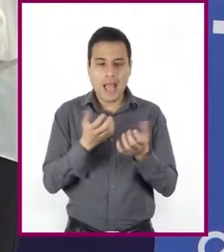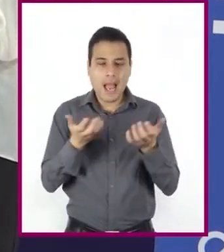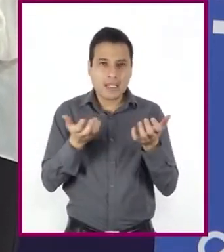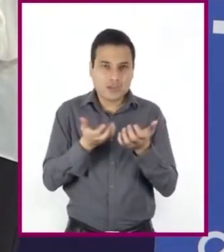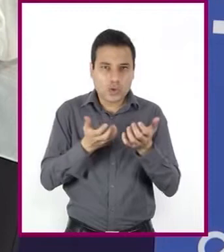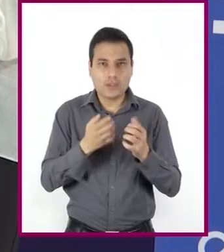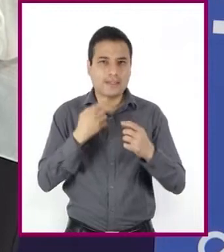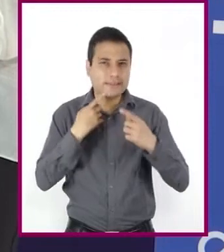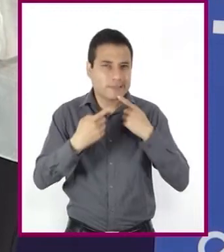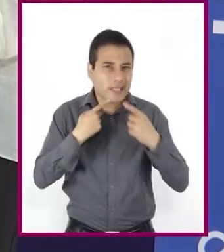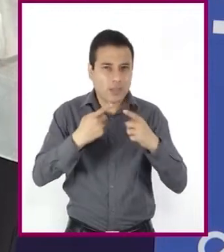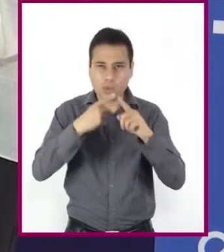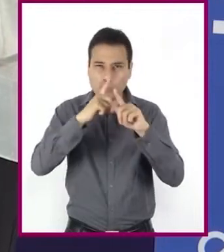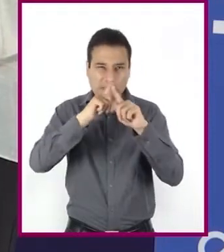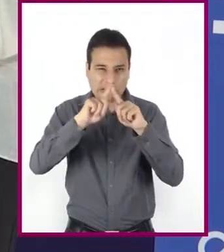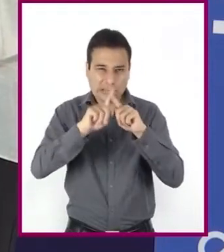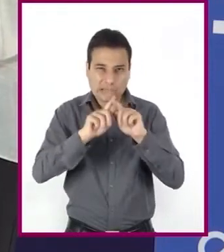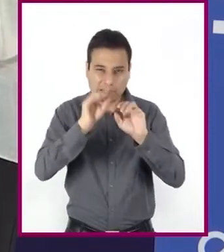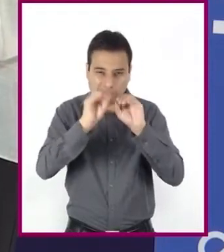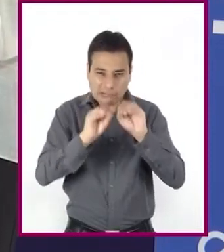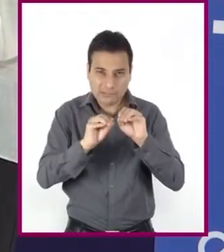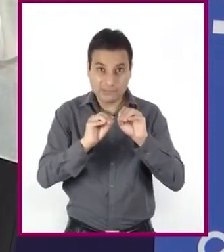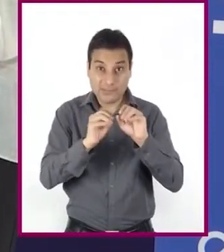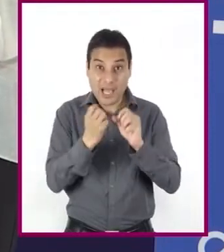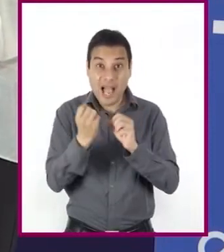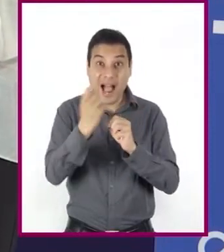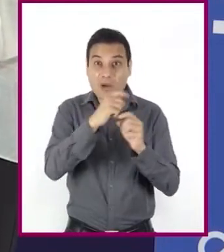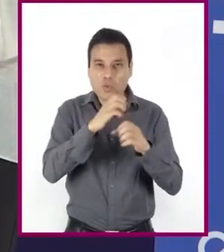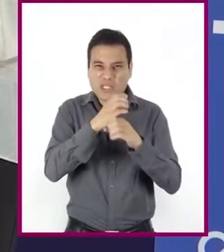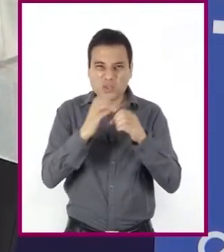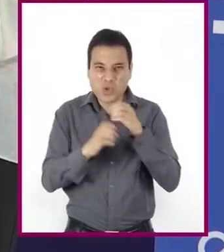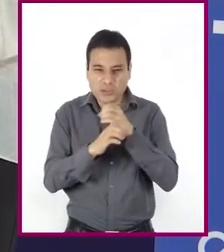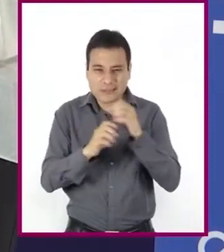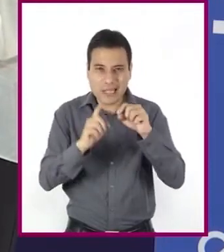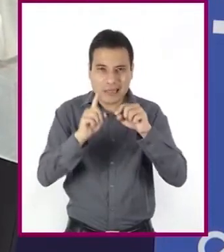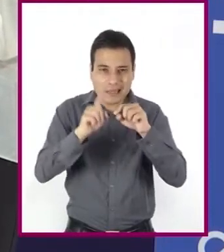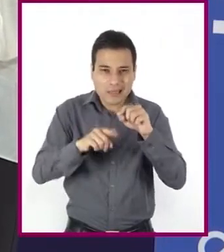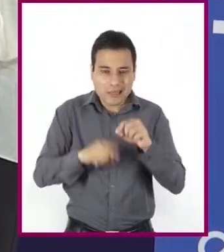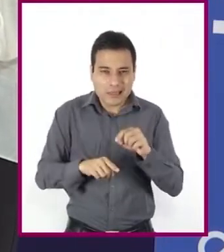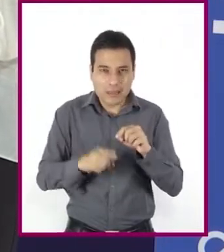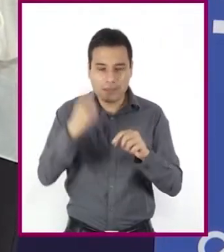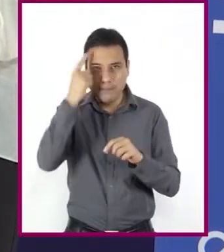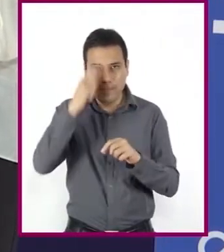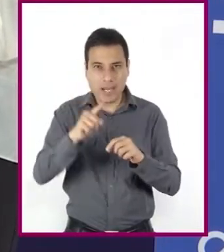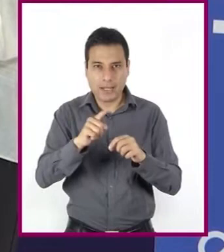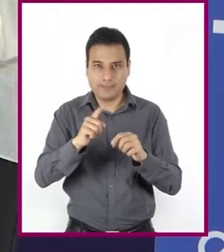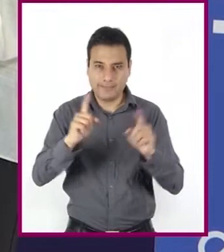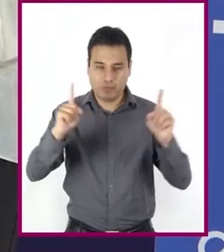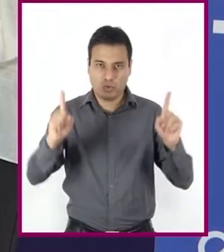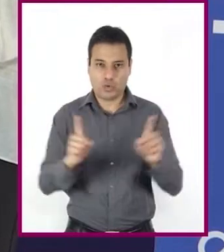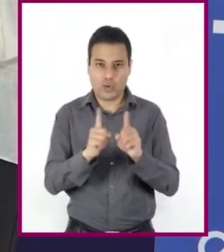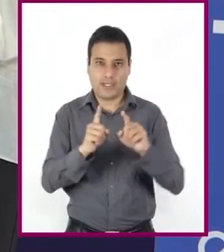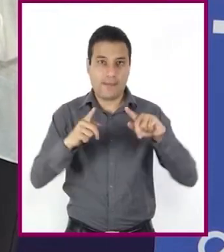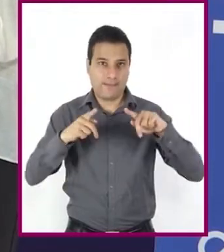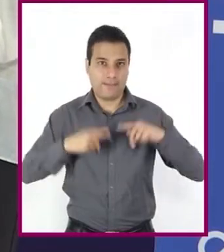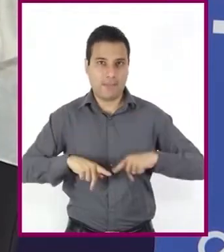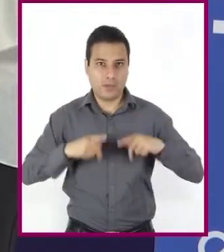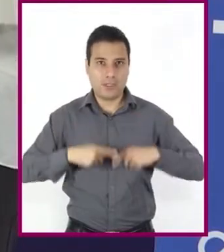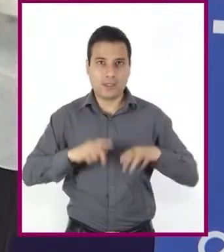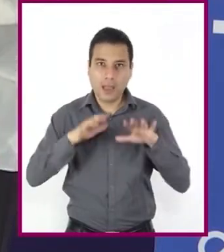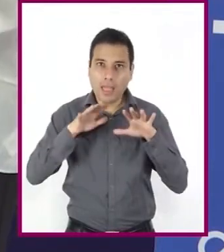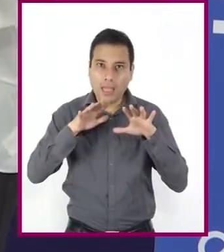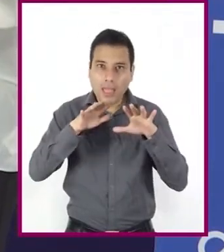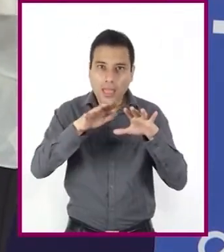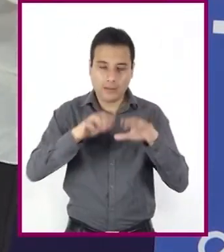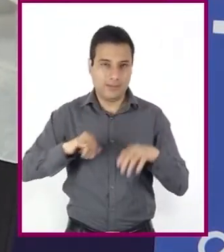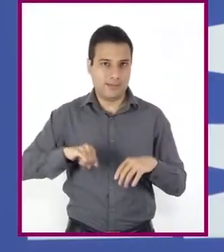e incluso prescindir de algunas partes para evitar una representación larga y así mantener el interés de la audiencia.